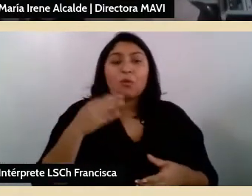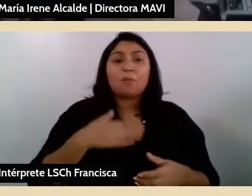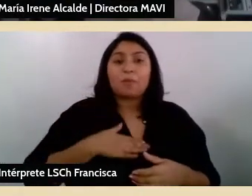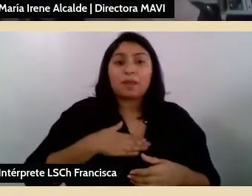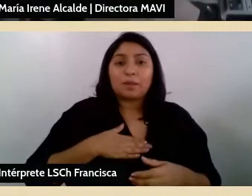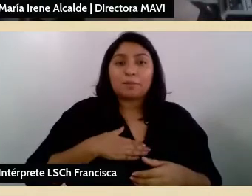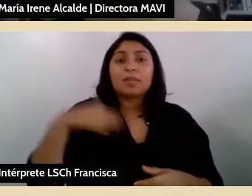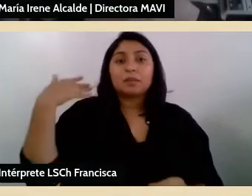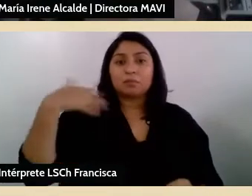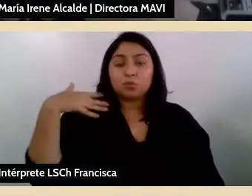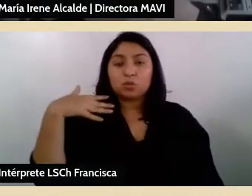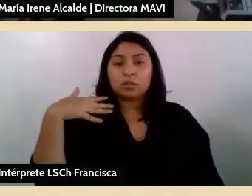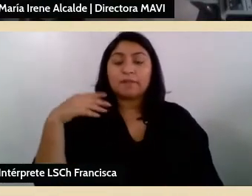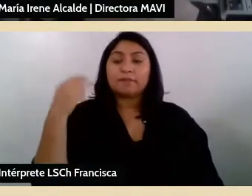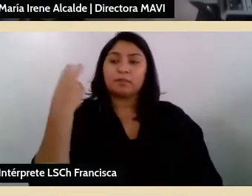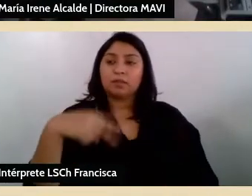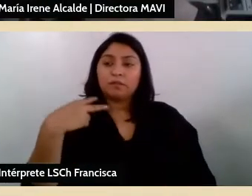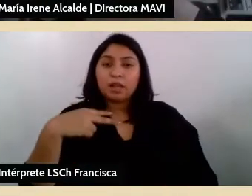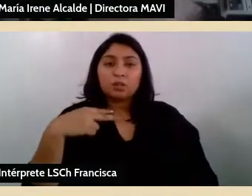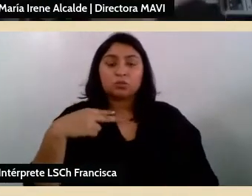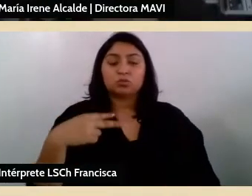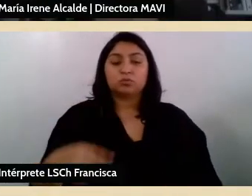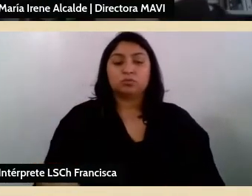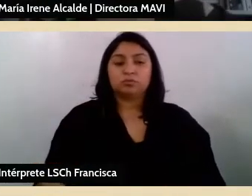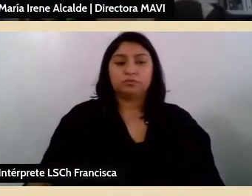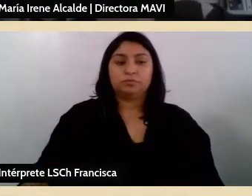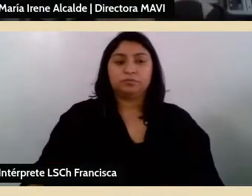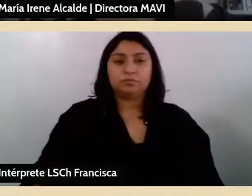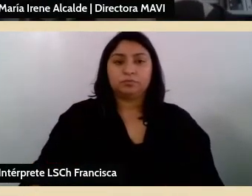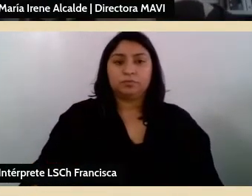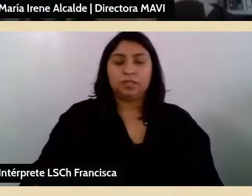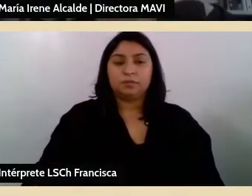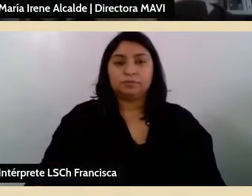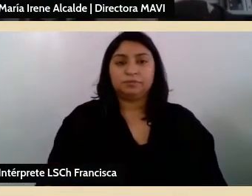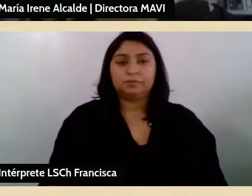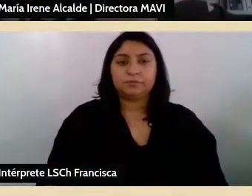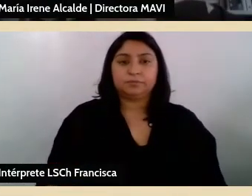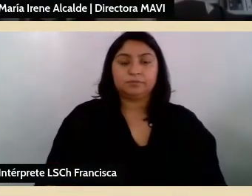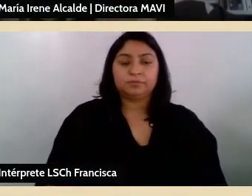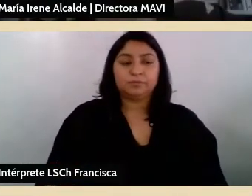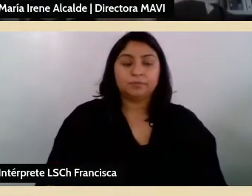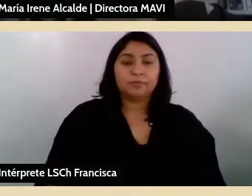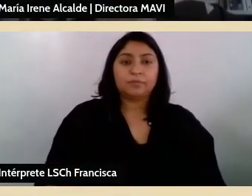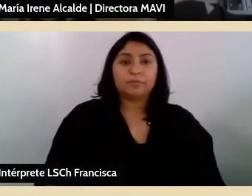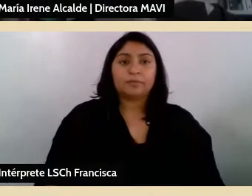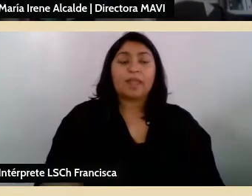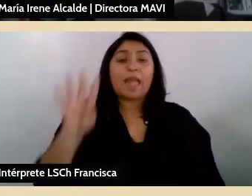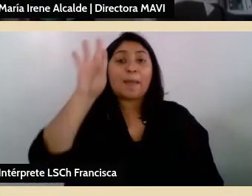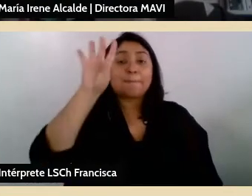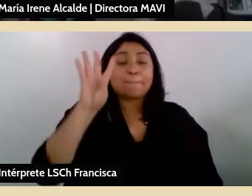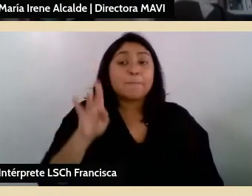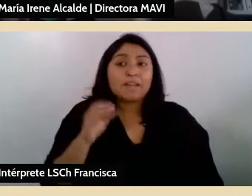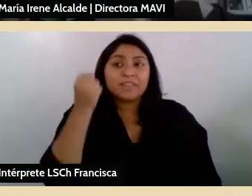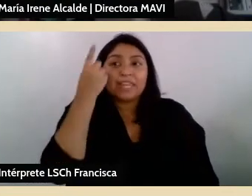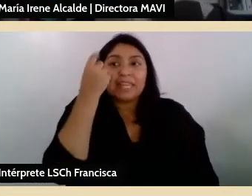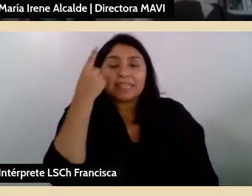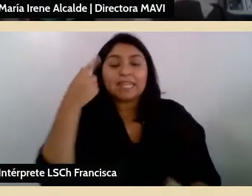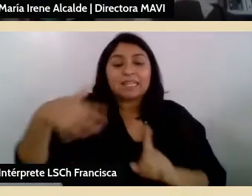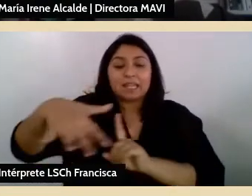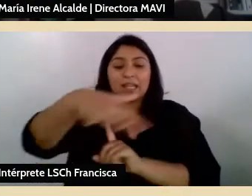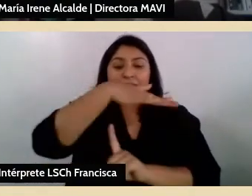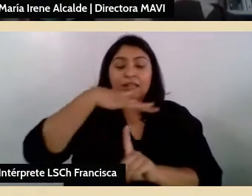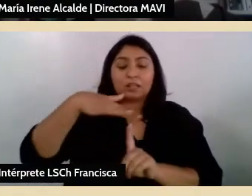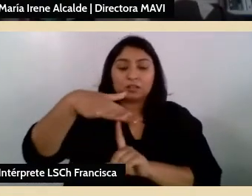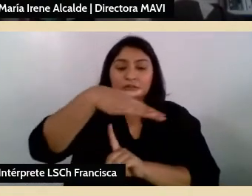valioso, cerrando esa idea, que el MAVI entiende en este contexto a